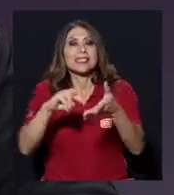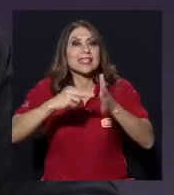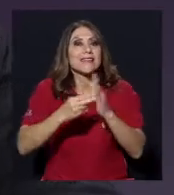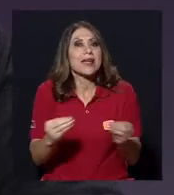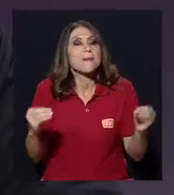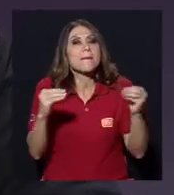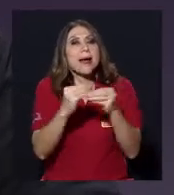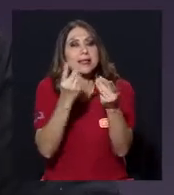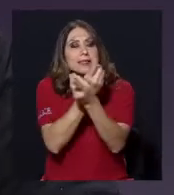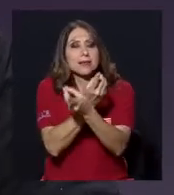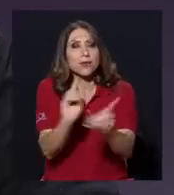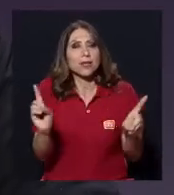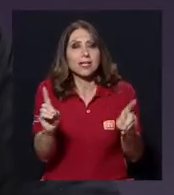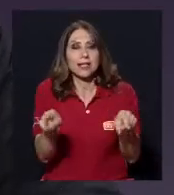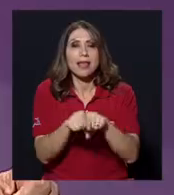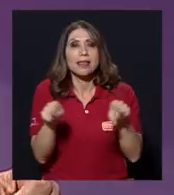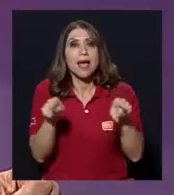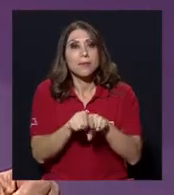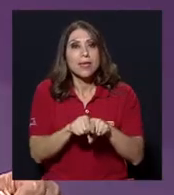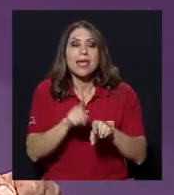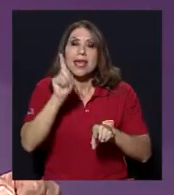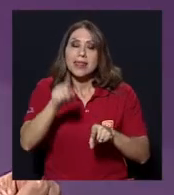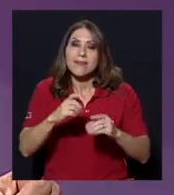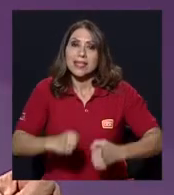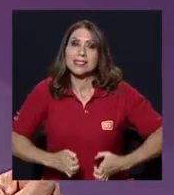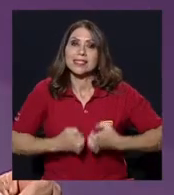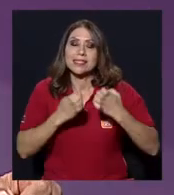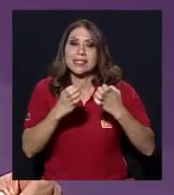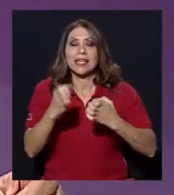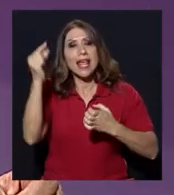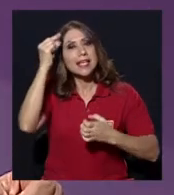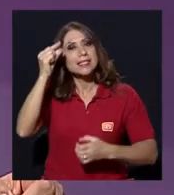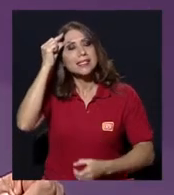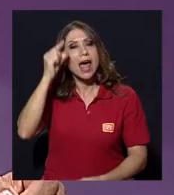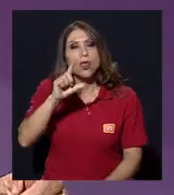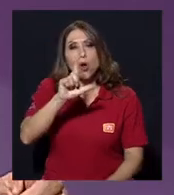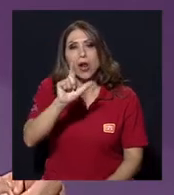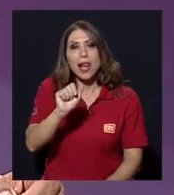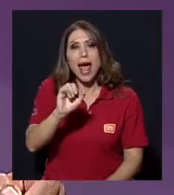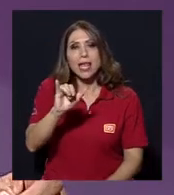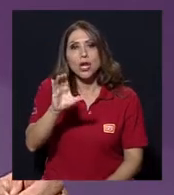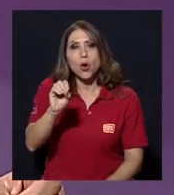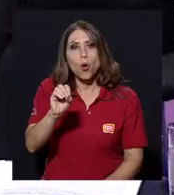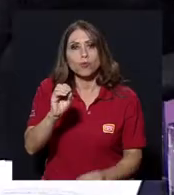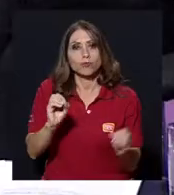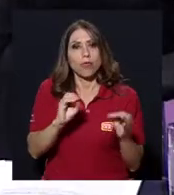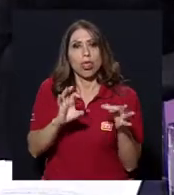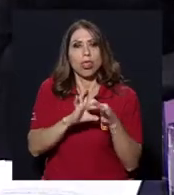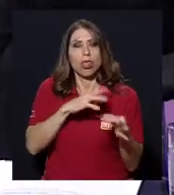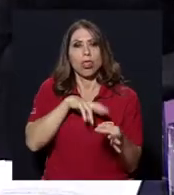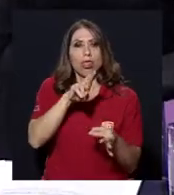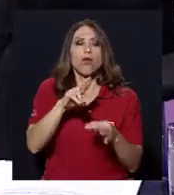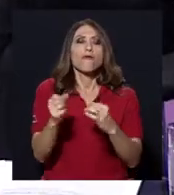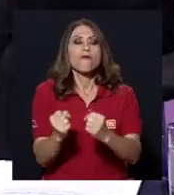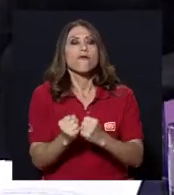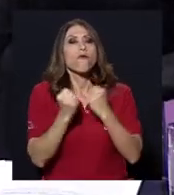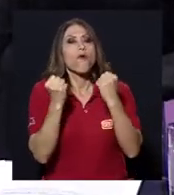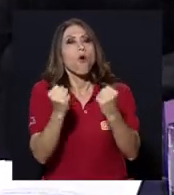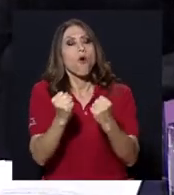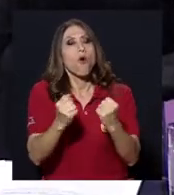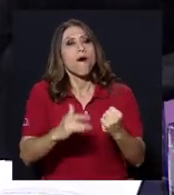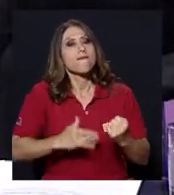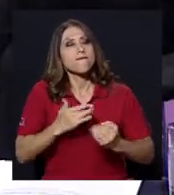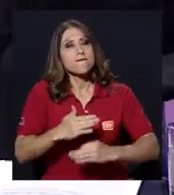necesidad de que exista el Estado laico, que haya un Estado fortalecido, un Estado de bienestar social